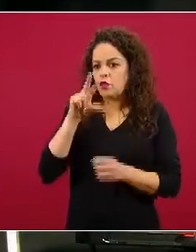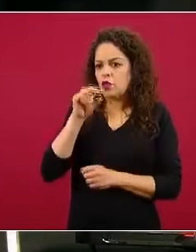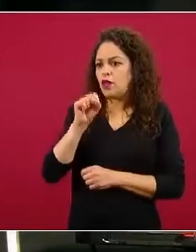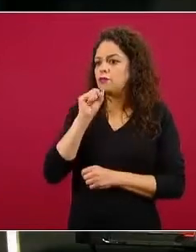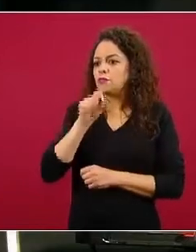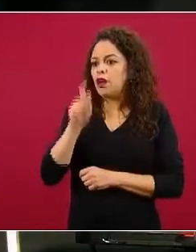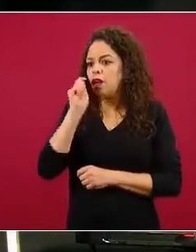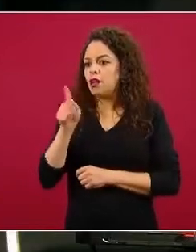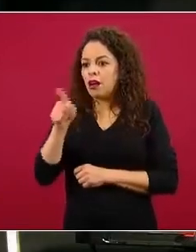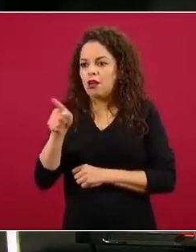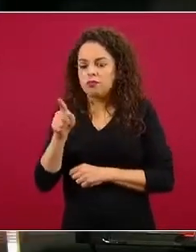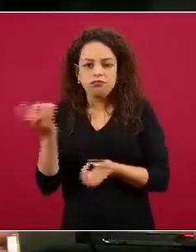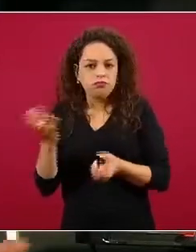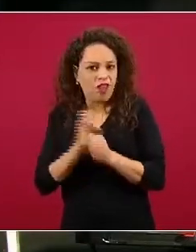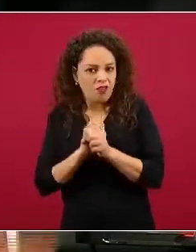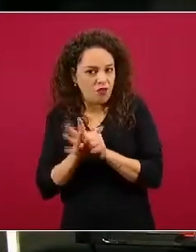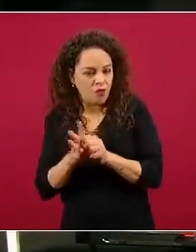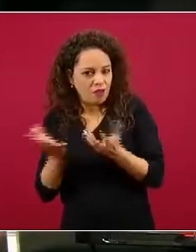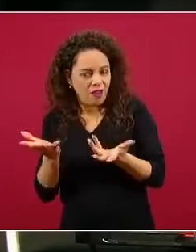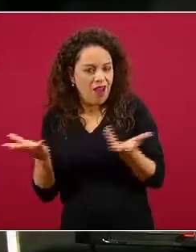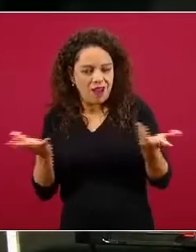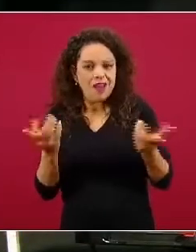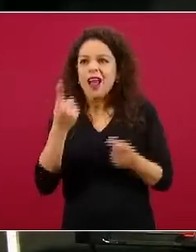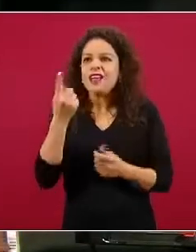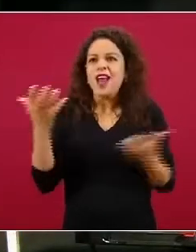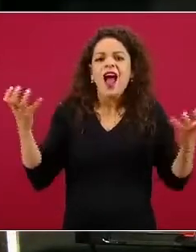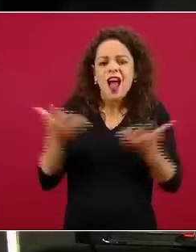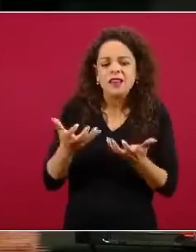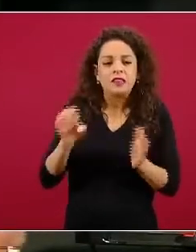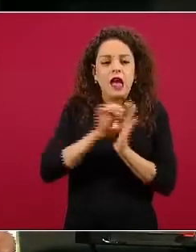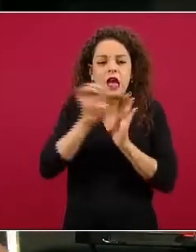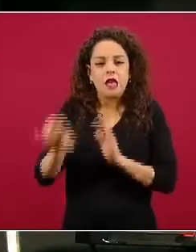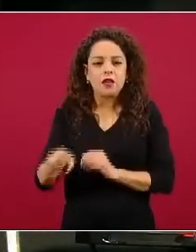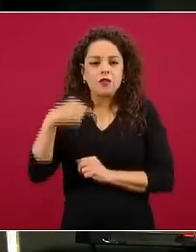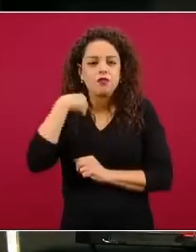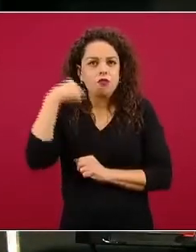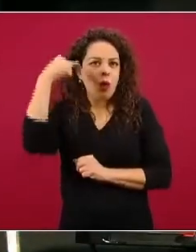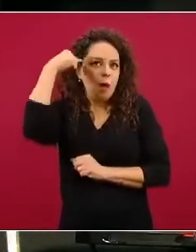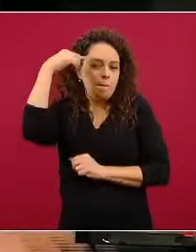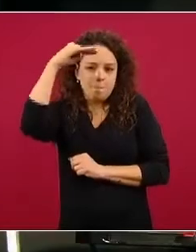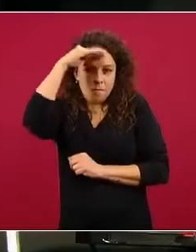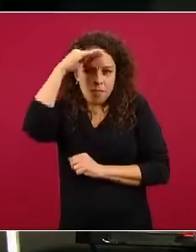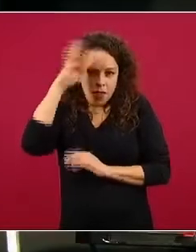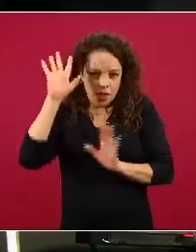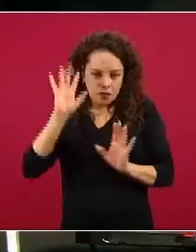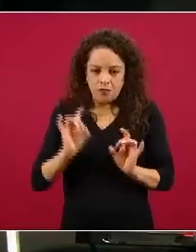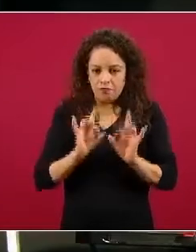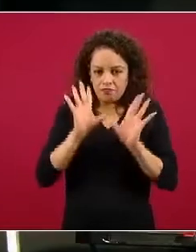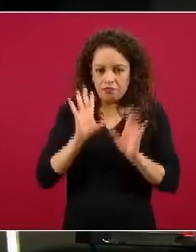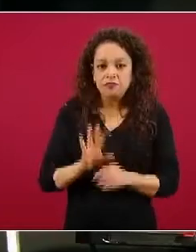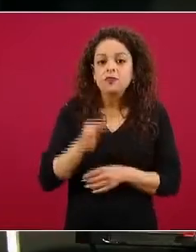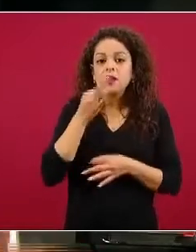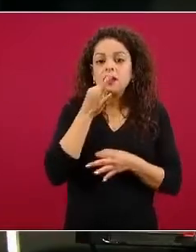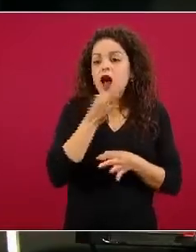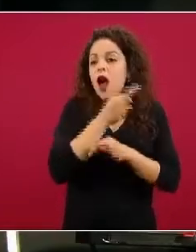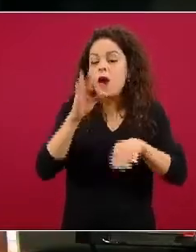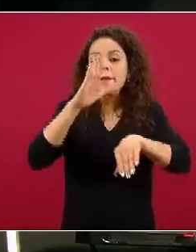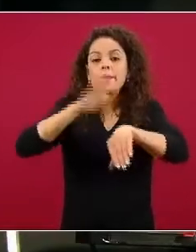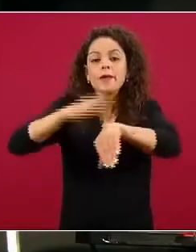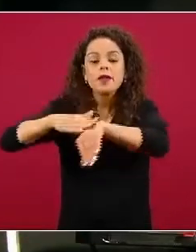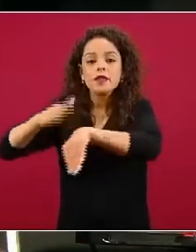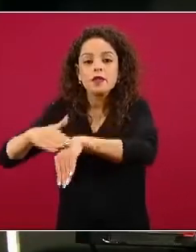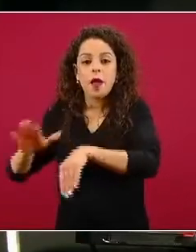hacer? No sé si se me ocurre que a lo mejor poner una advertencia de que hoy que estamos en una etapa difícil